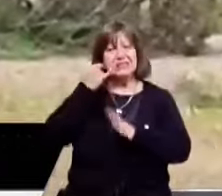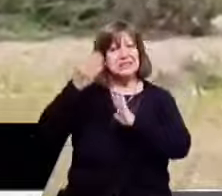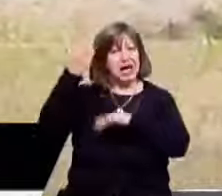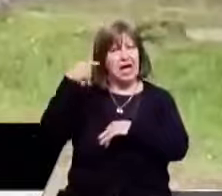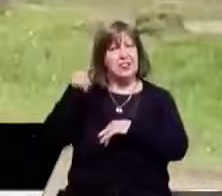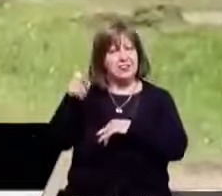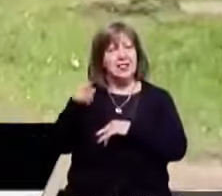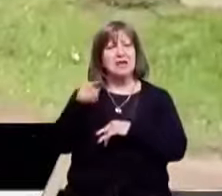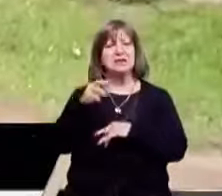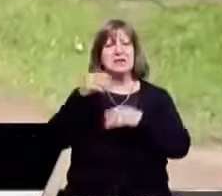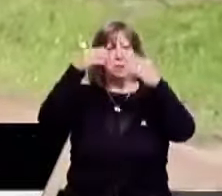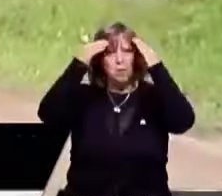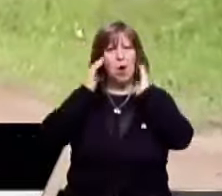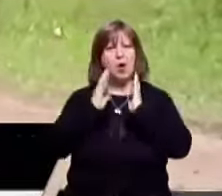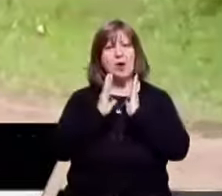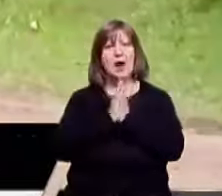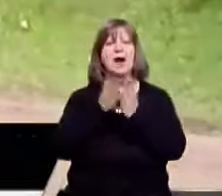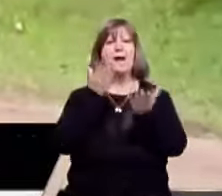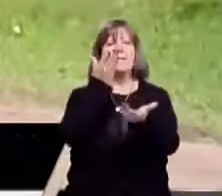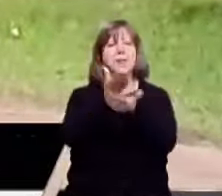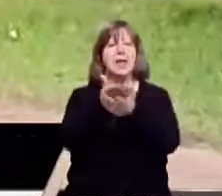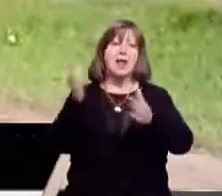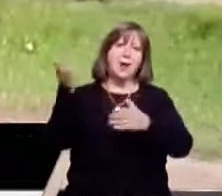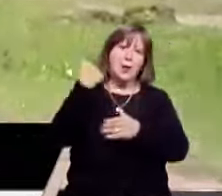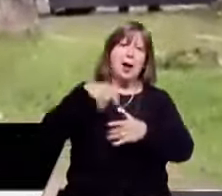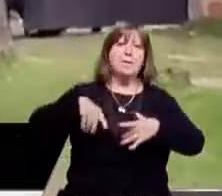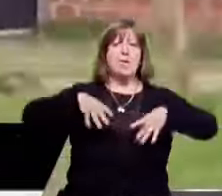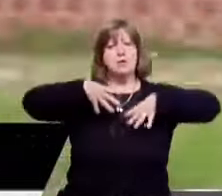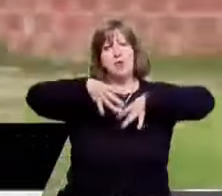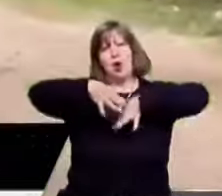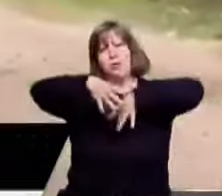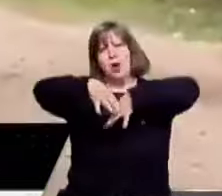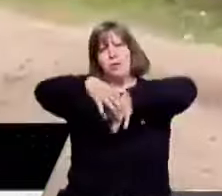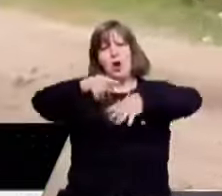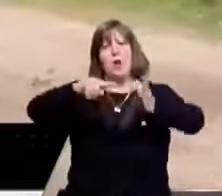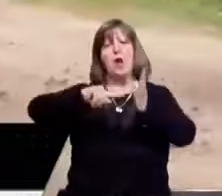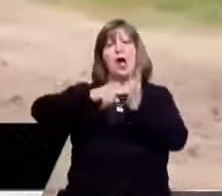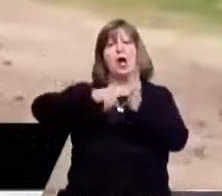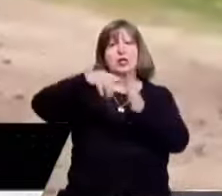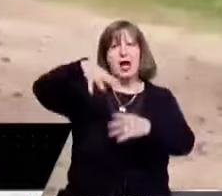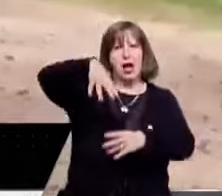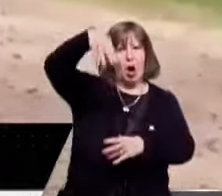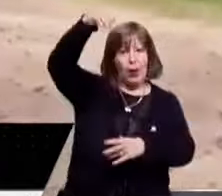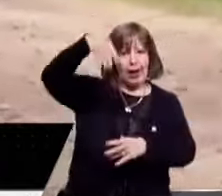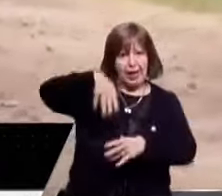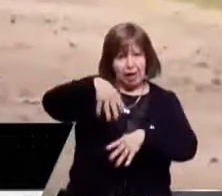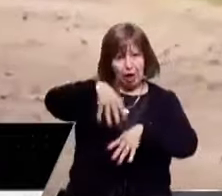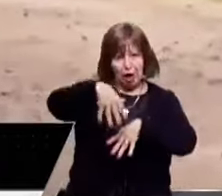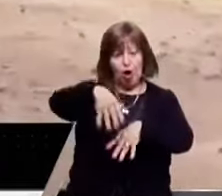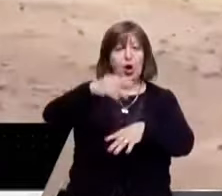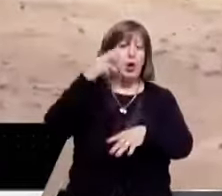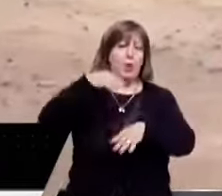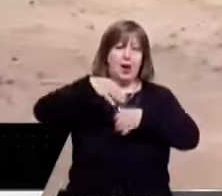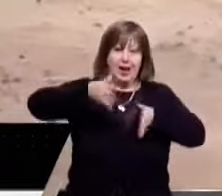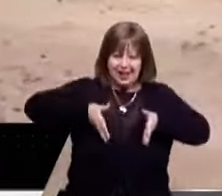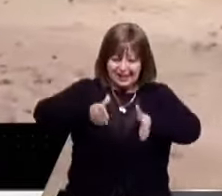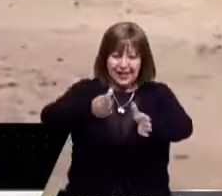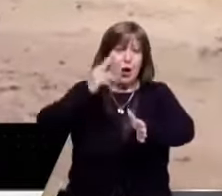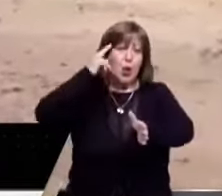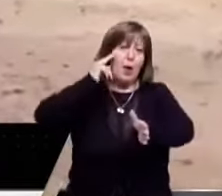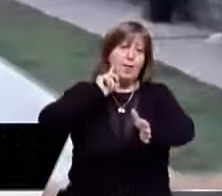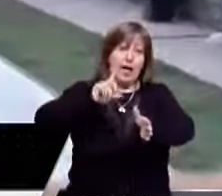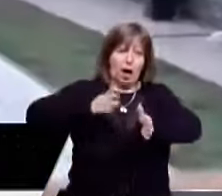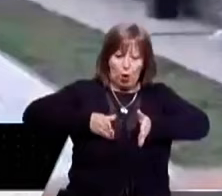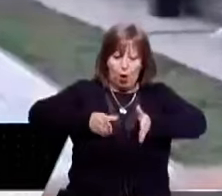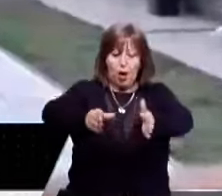casos de abuso, corrupción institucional y pide esta vez por la aparición con vida de este niño, Loan Danilo Peña, de 5 años, que desapareció